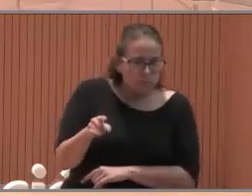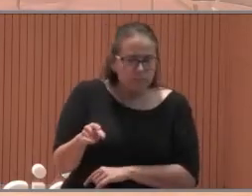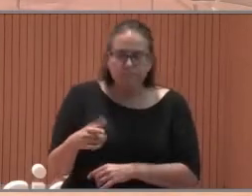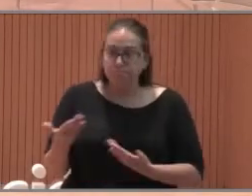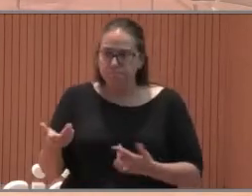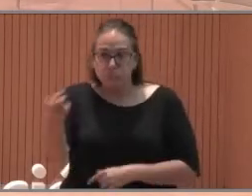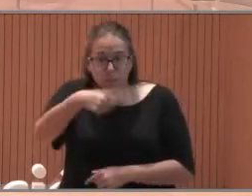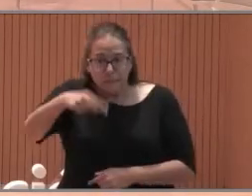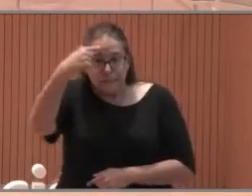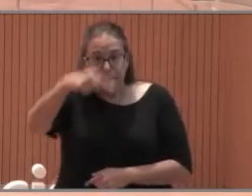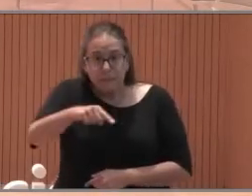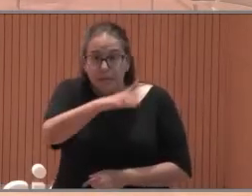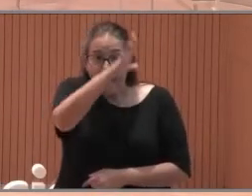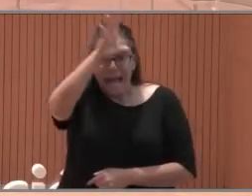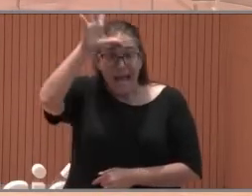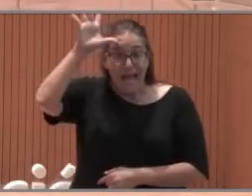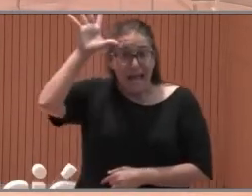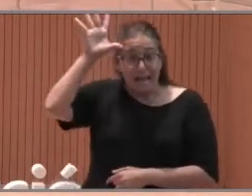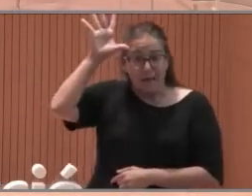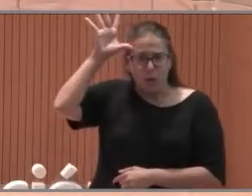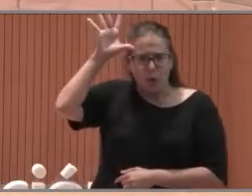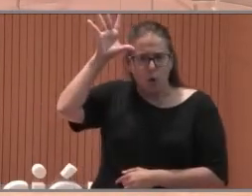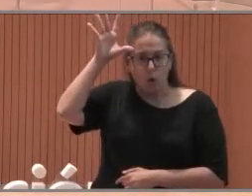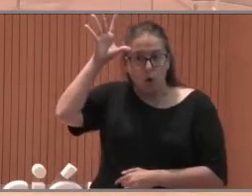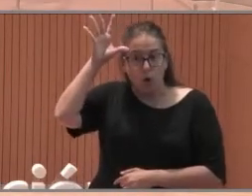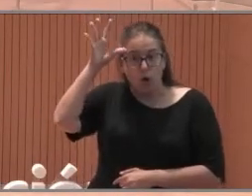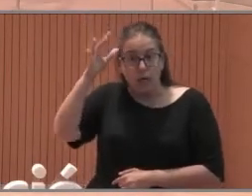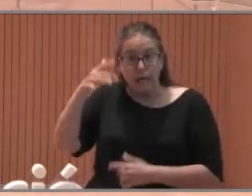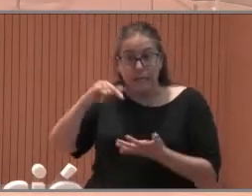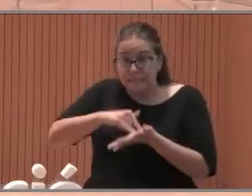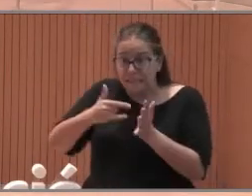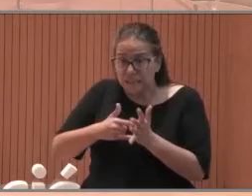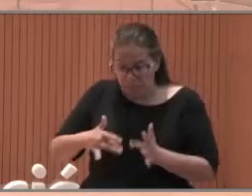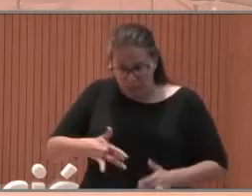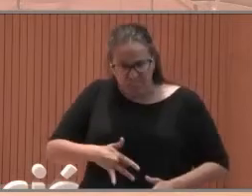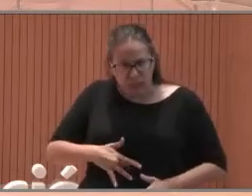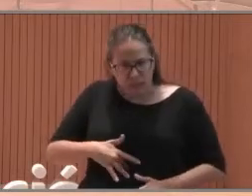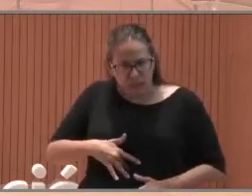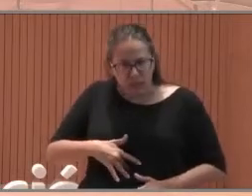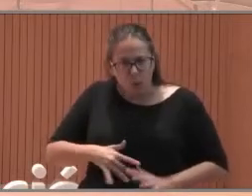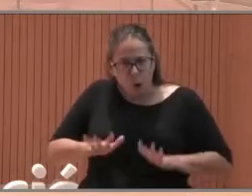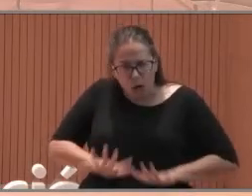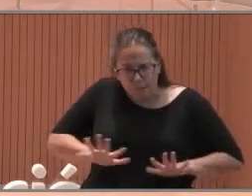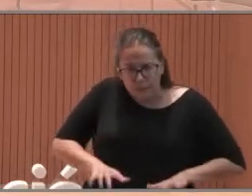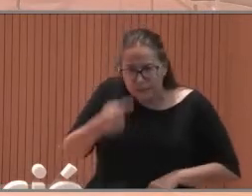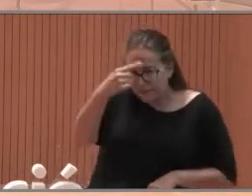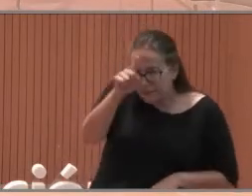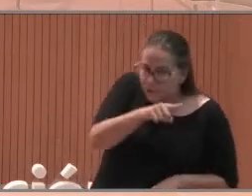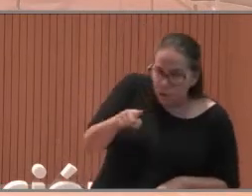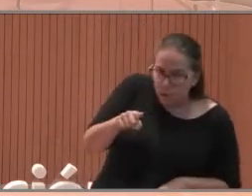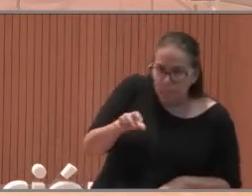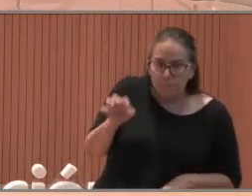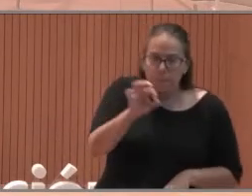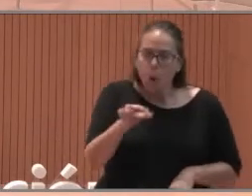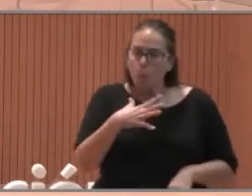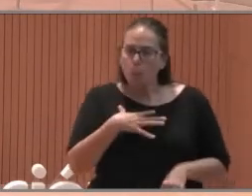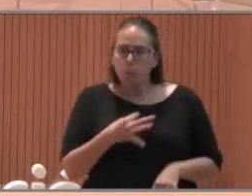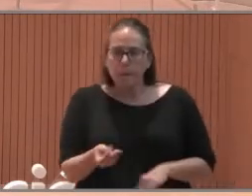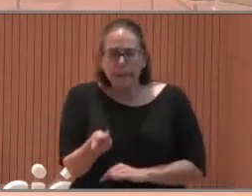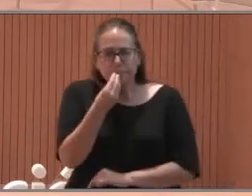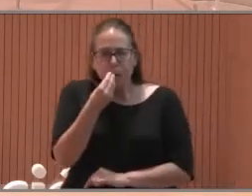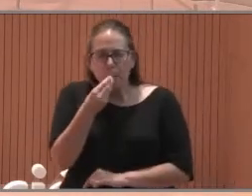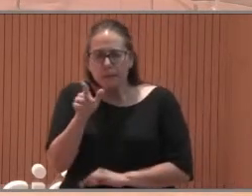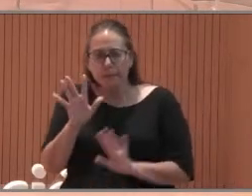calor ralentiza el funcionamiento del sistema digestivo o que tenemos más riesgo de tomar alimentos en mal estado